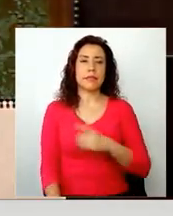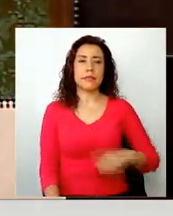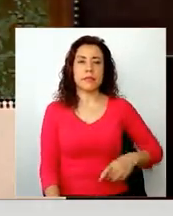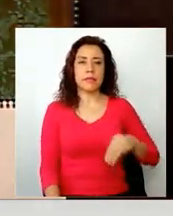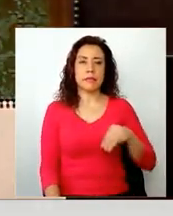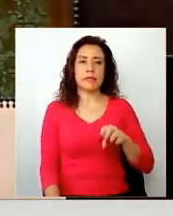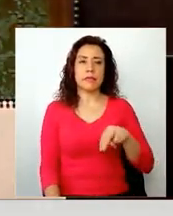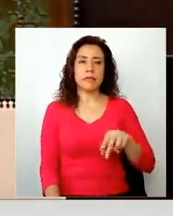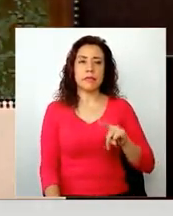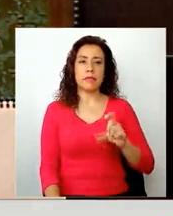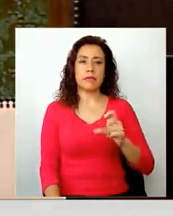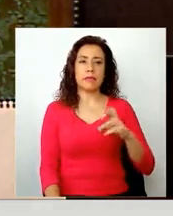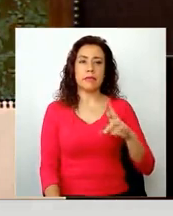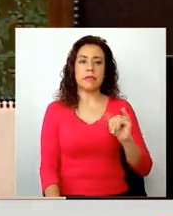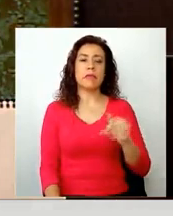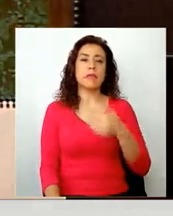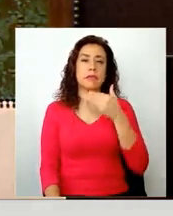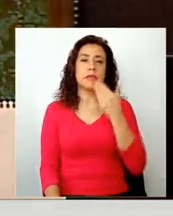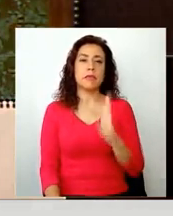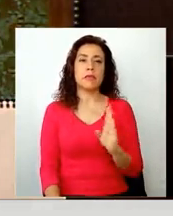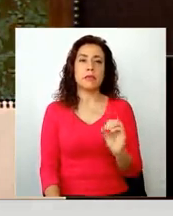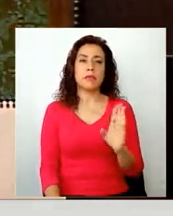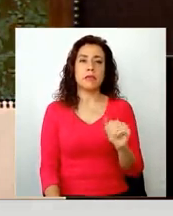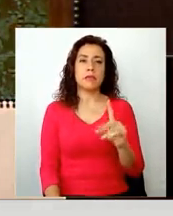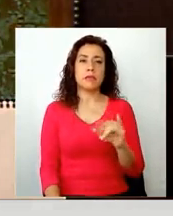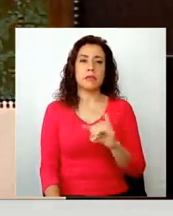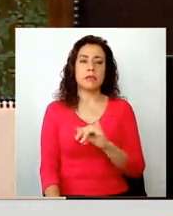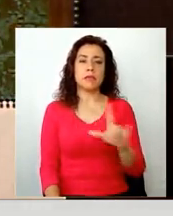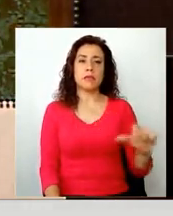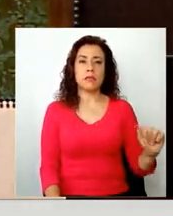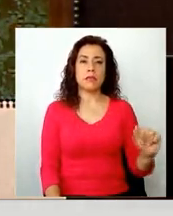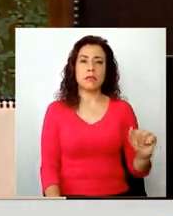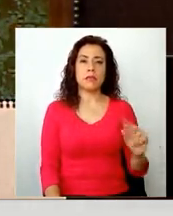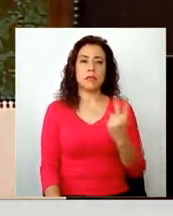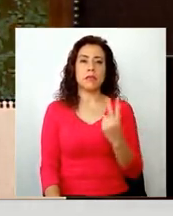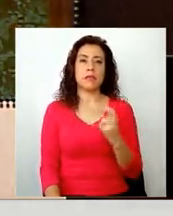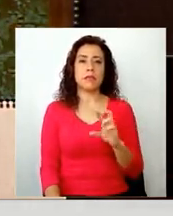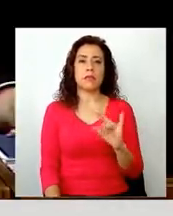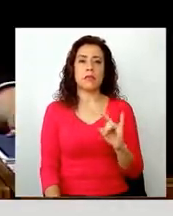el diputado Bobadilla Y luego el diputado pulgar